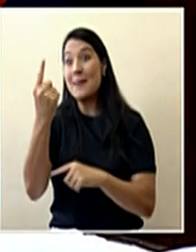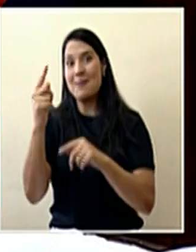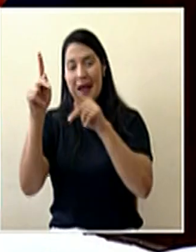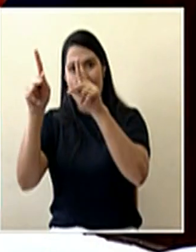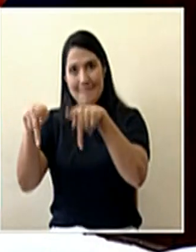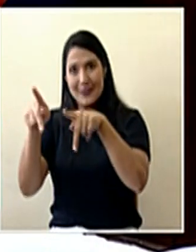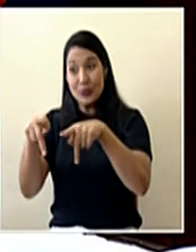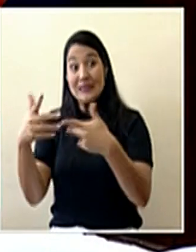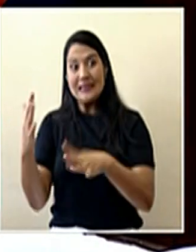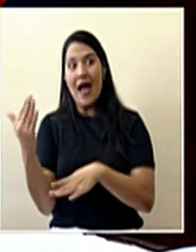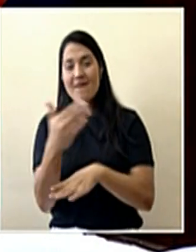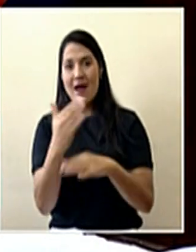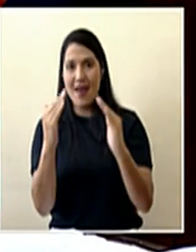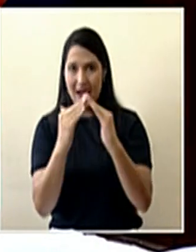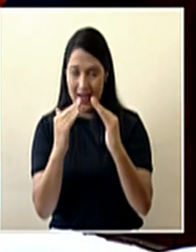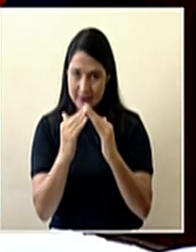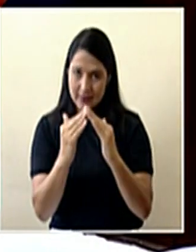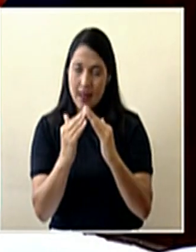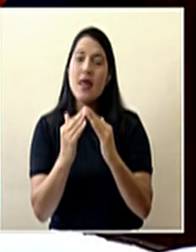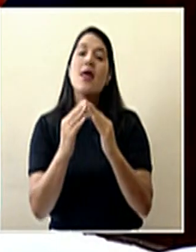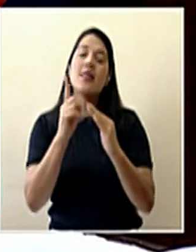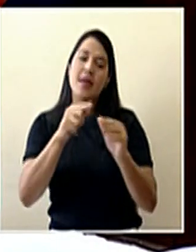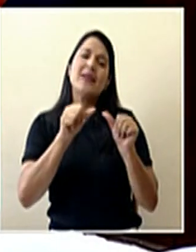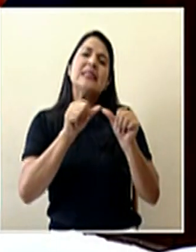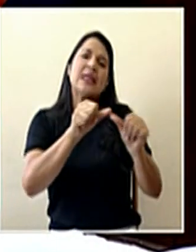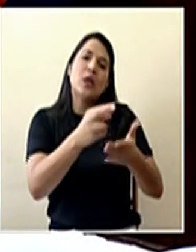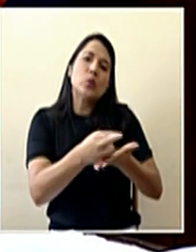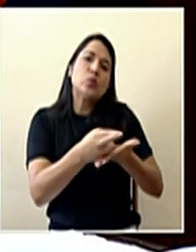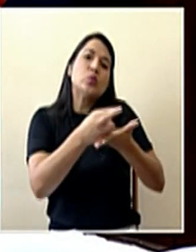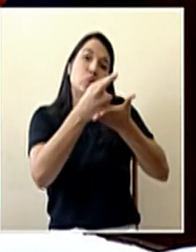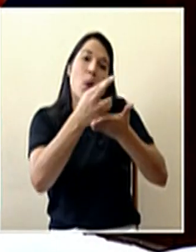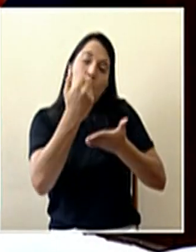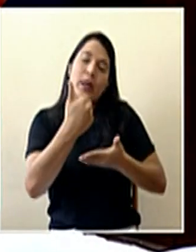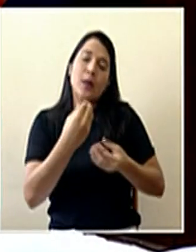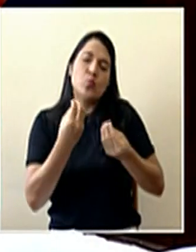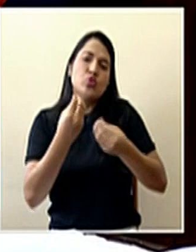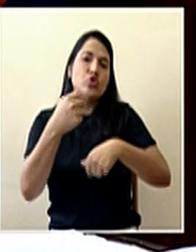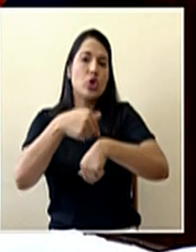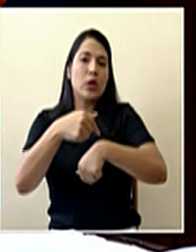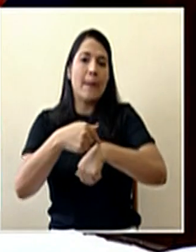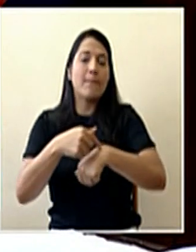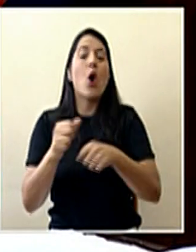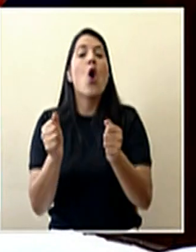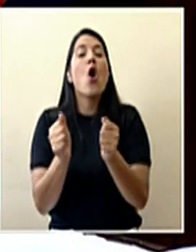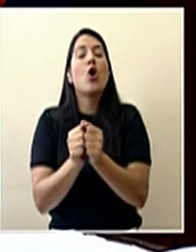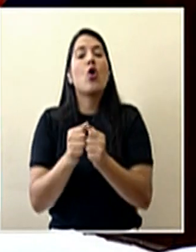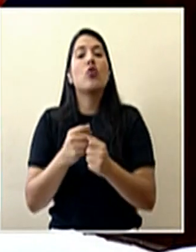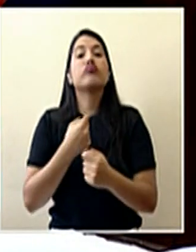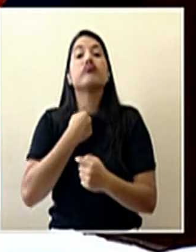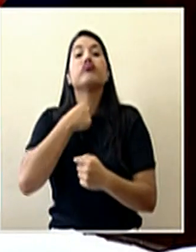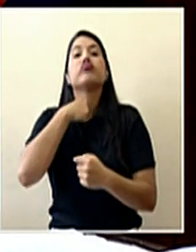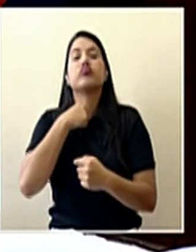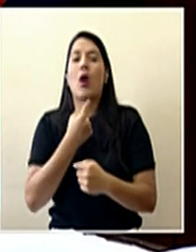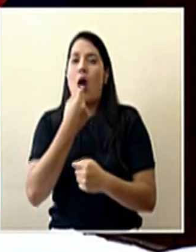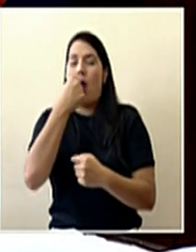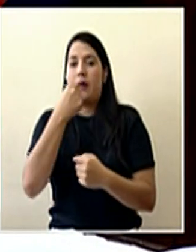ella va para la casa, va a tener que completar un periodo de rehabilitación porque estuvo intubada varios días, pero eso es prueba de la fortaleza del